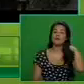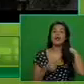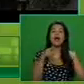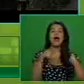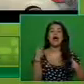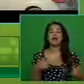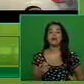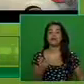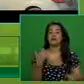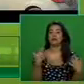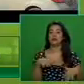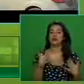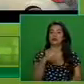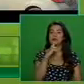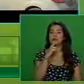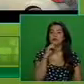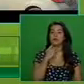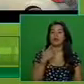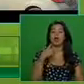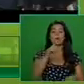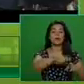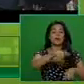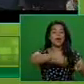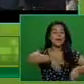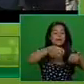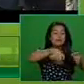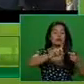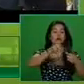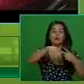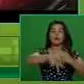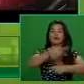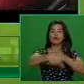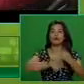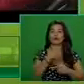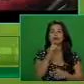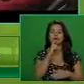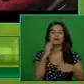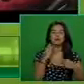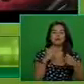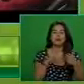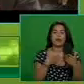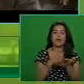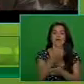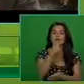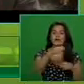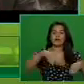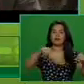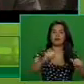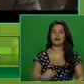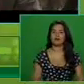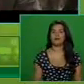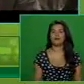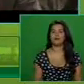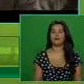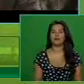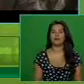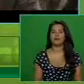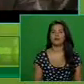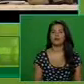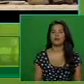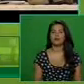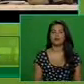una dificultad muy grande del campesino, del pequeño productor, de poder acceder a la tierra. Ahora, en cuanto a lo que ha sido